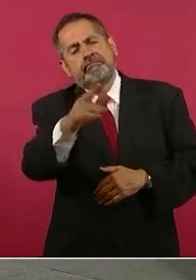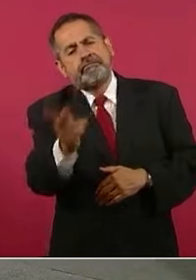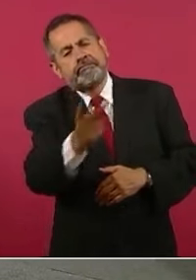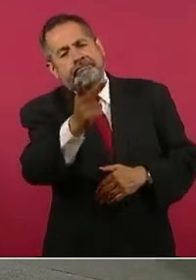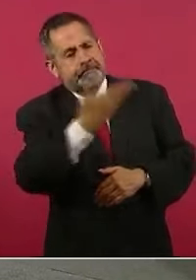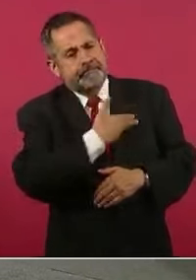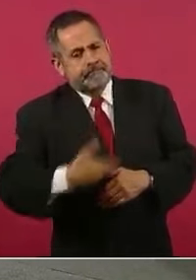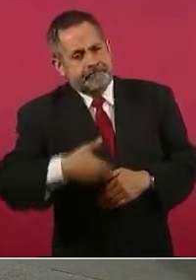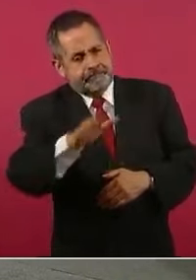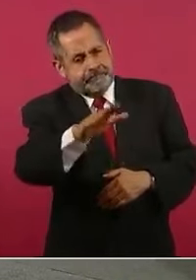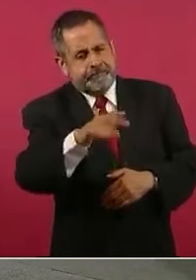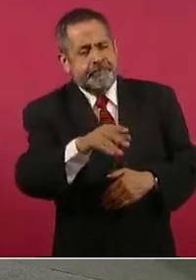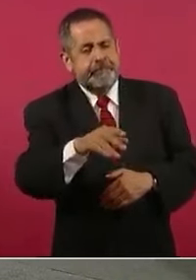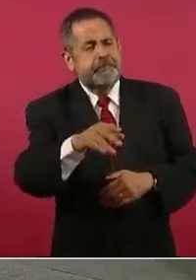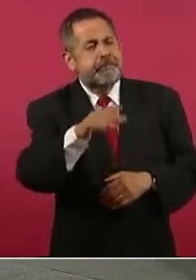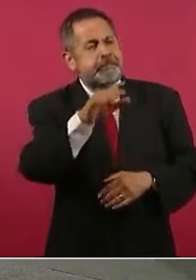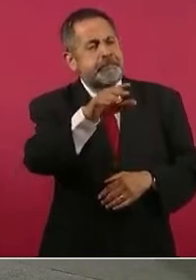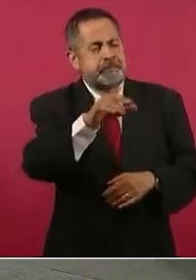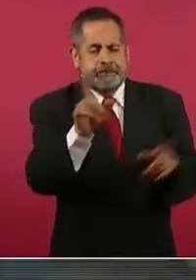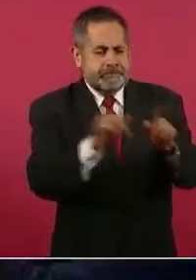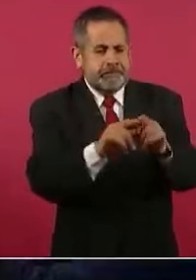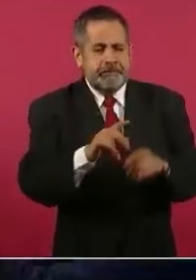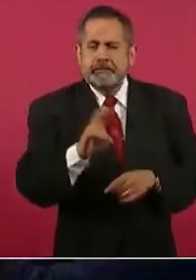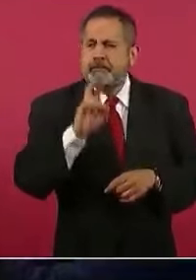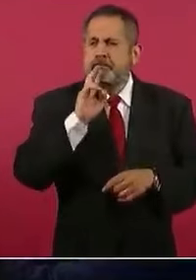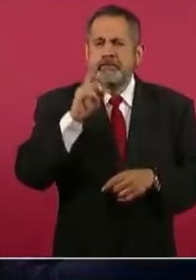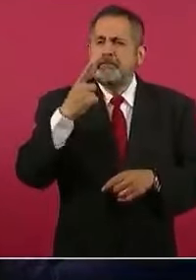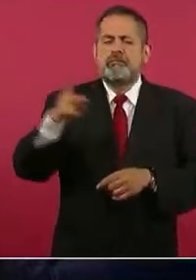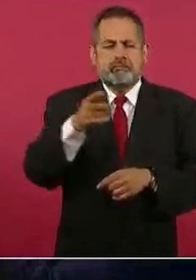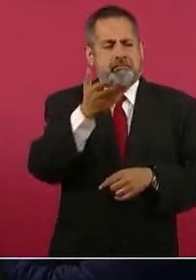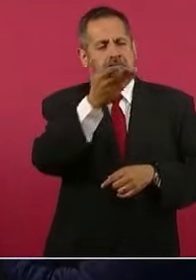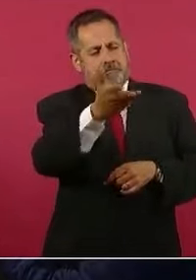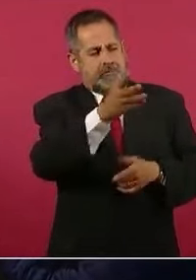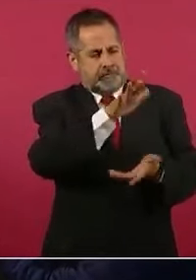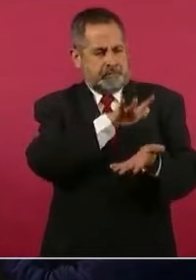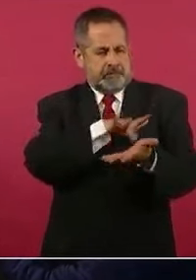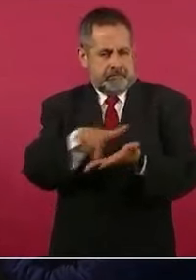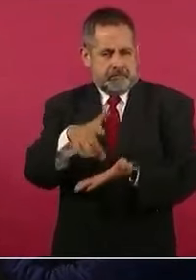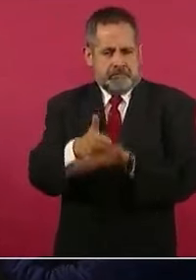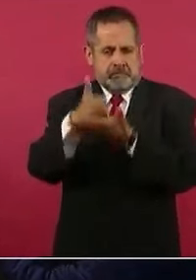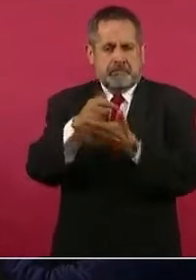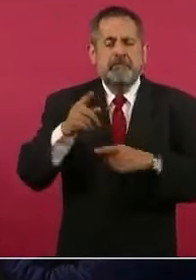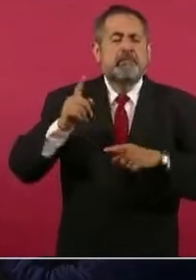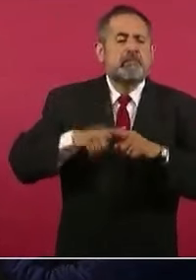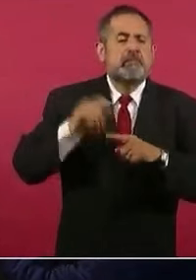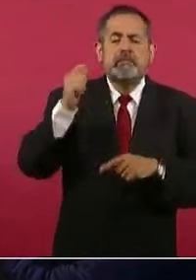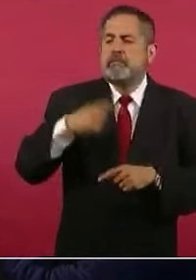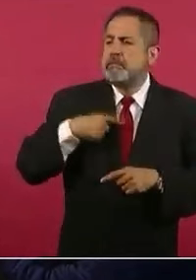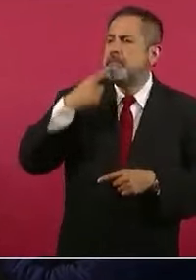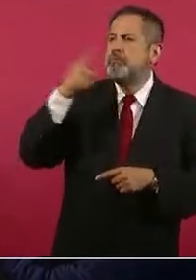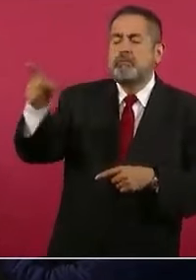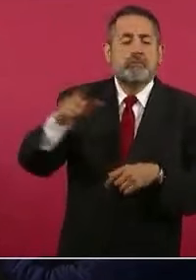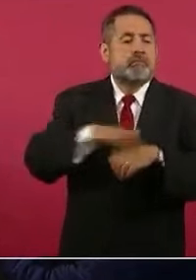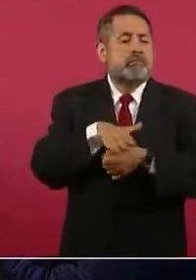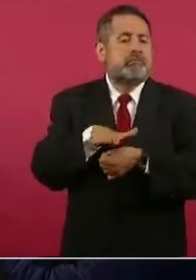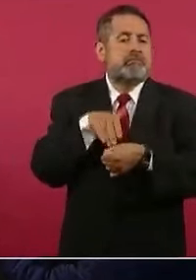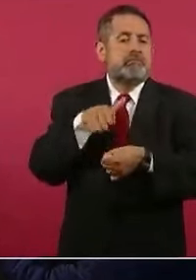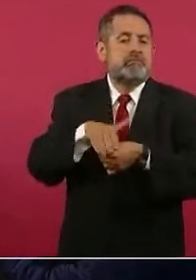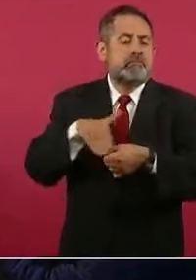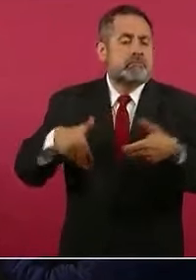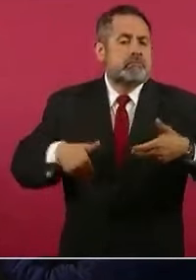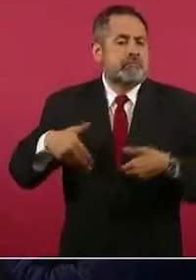rápidamente, hay una denuncia, le piden su apoyo a usted, hay una supuesta denuncia de acoso sexual